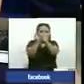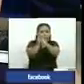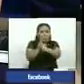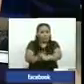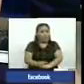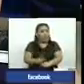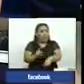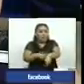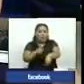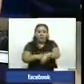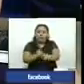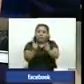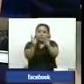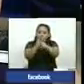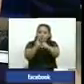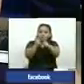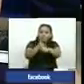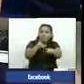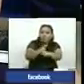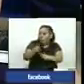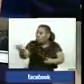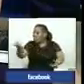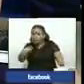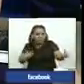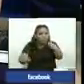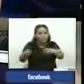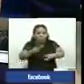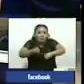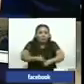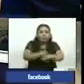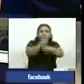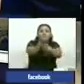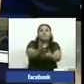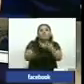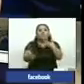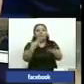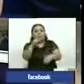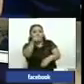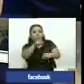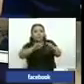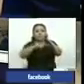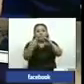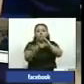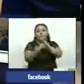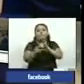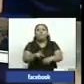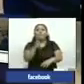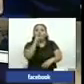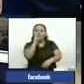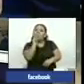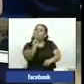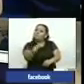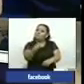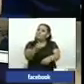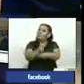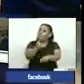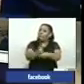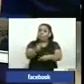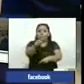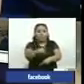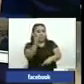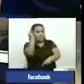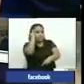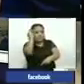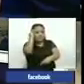pues cada momento, cada información que está surgiendo, nosotros la detallamos a través de esas plataformas. Correcto, Manuel. Y bueno, ya llegó el momento de conocer